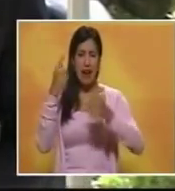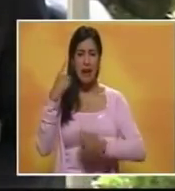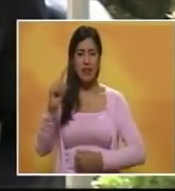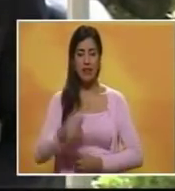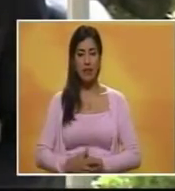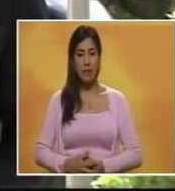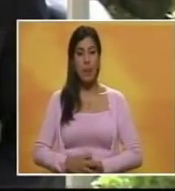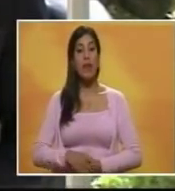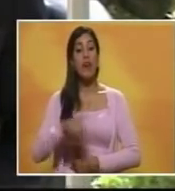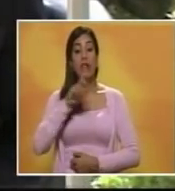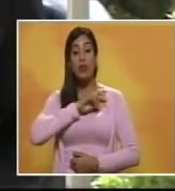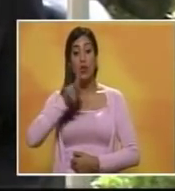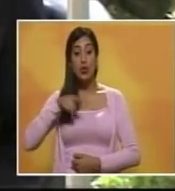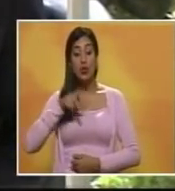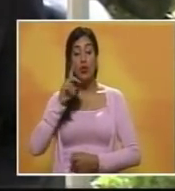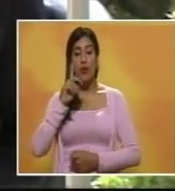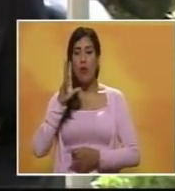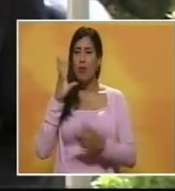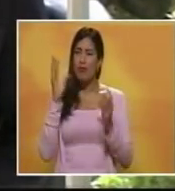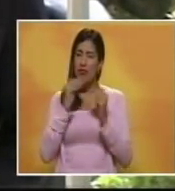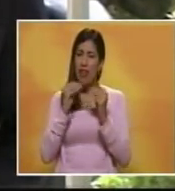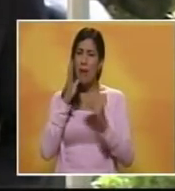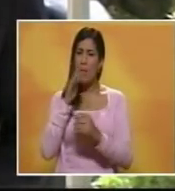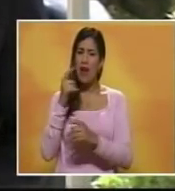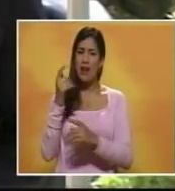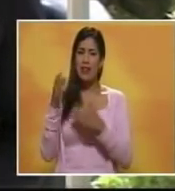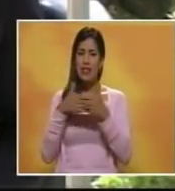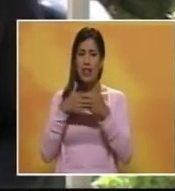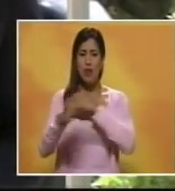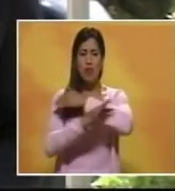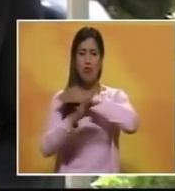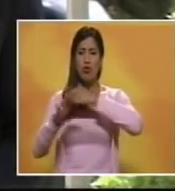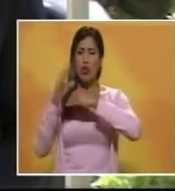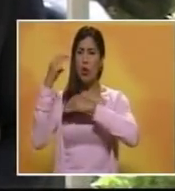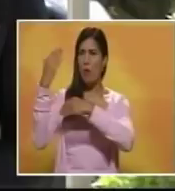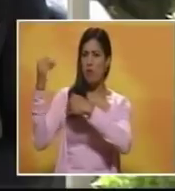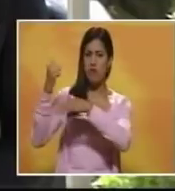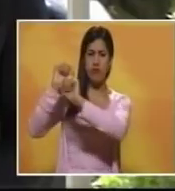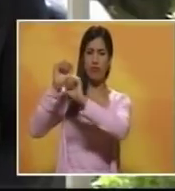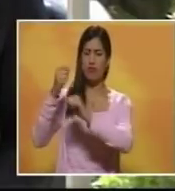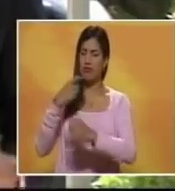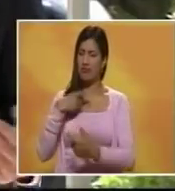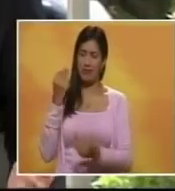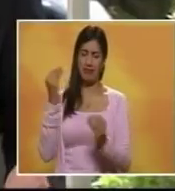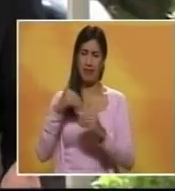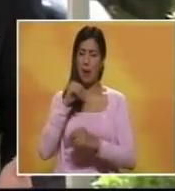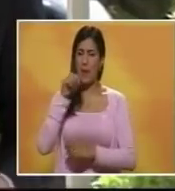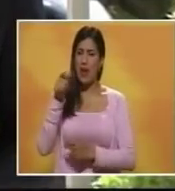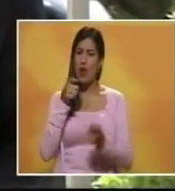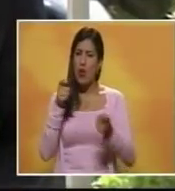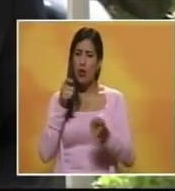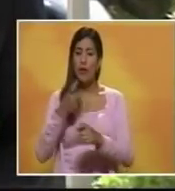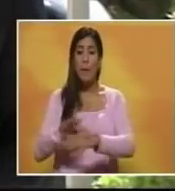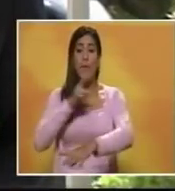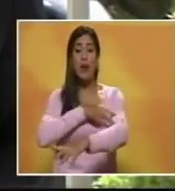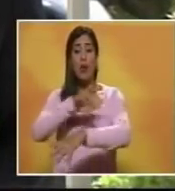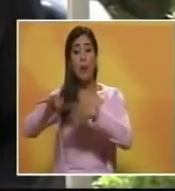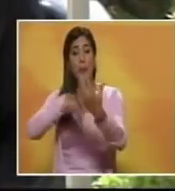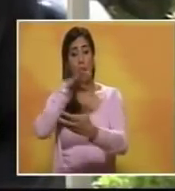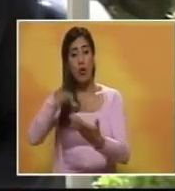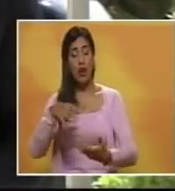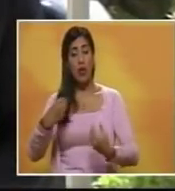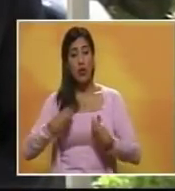los expertos también consideraron inadecuado el reciente cierre de la frontera con Colombia. Consideran que la medida empeorará la